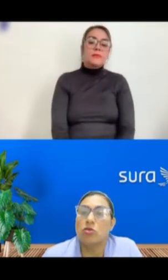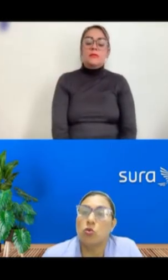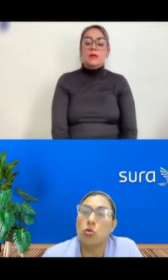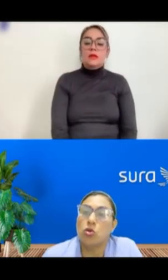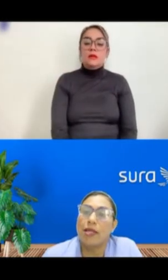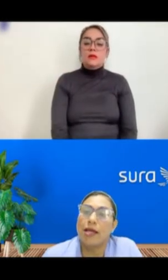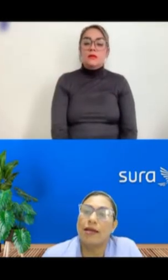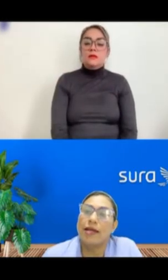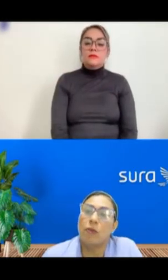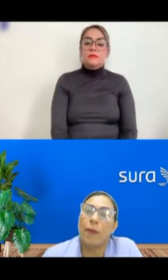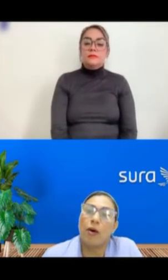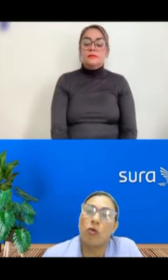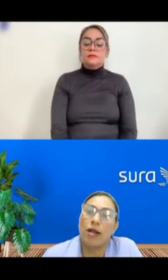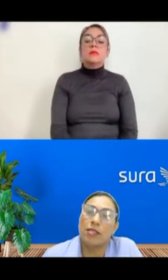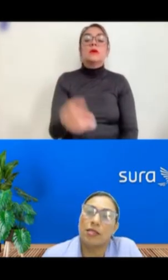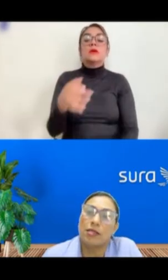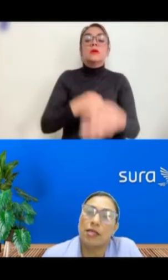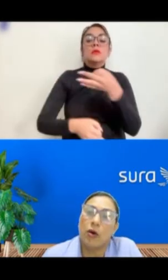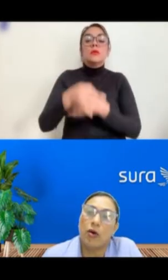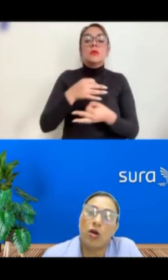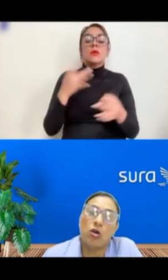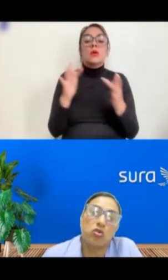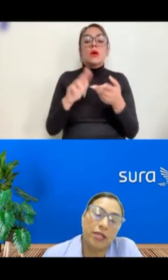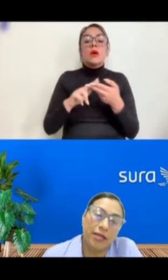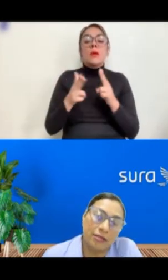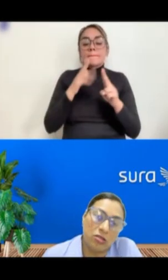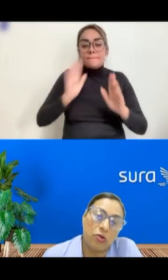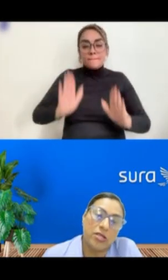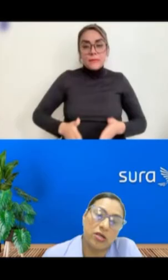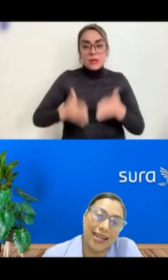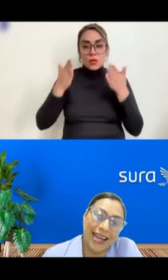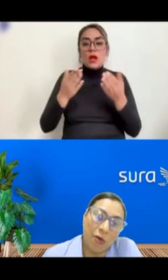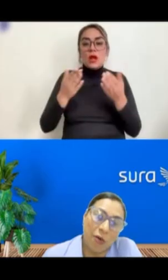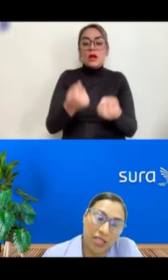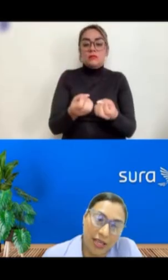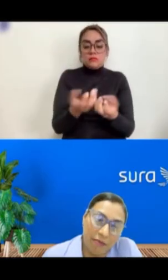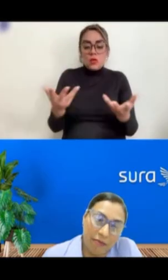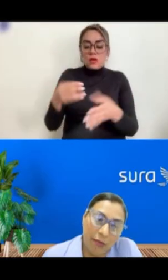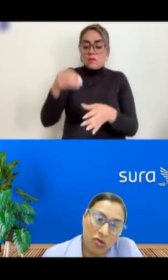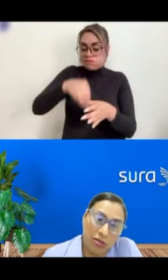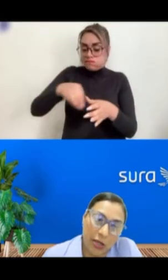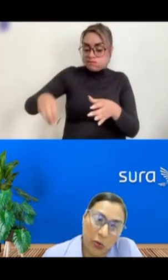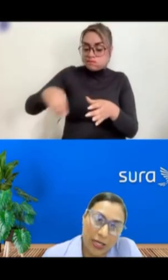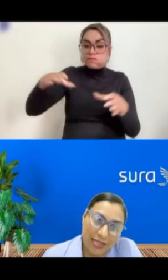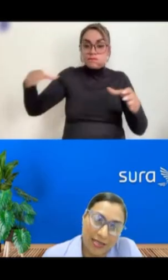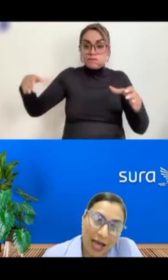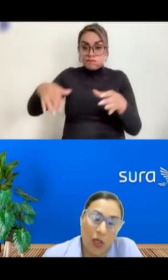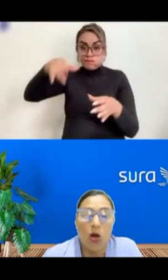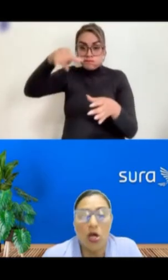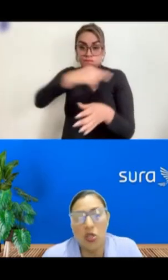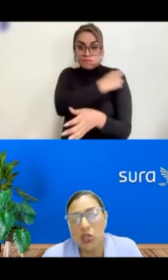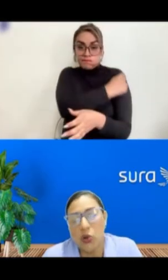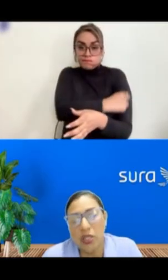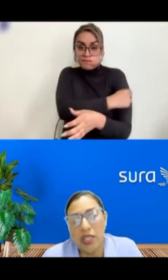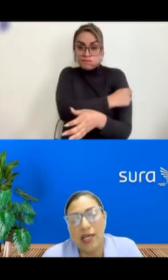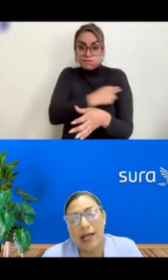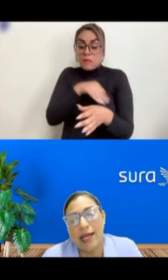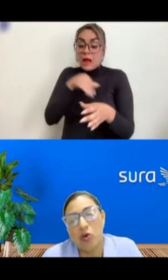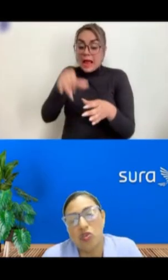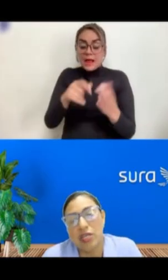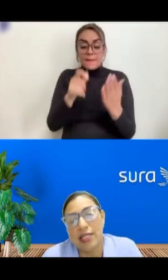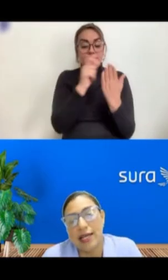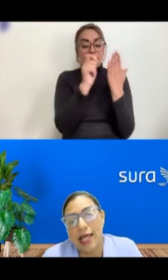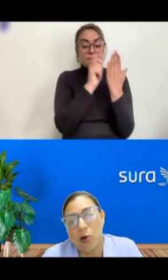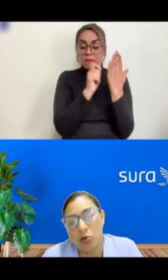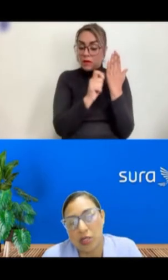Es crucial contar su uso mediante registros para evaluar y mejorar los suministros. Por eso es que en cada botiquín vemos que hay un listado donde nos